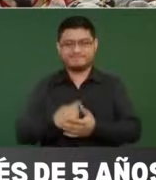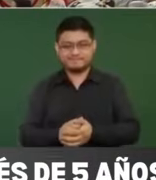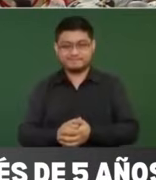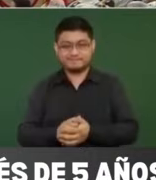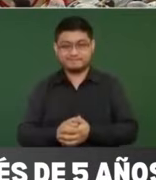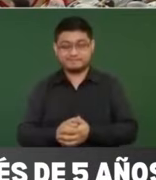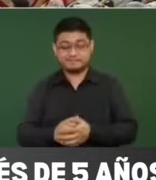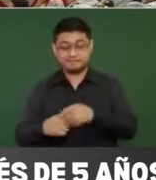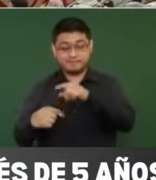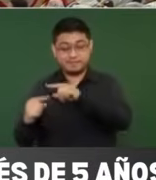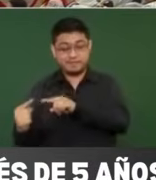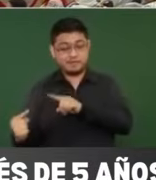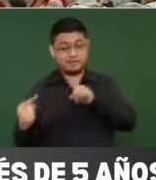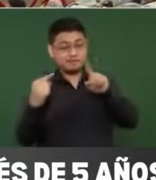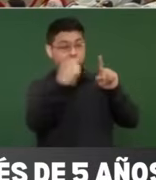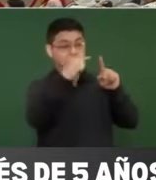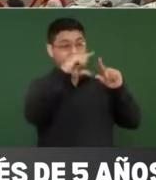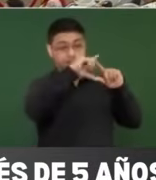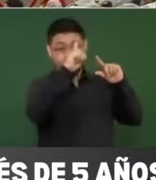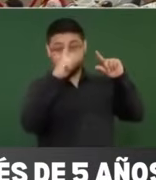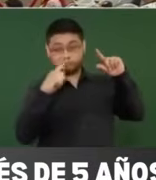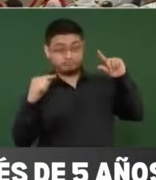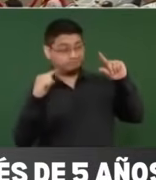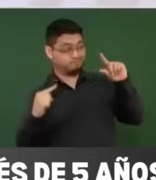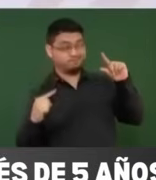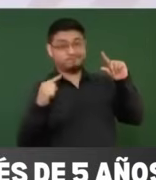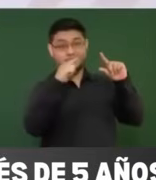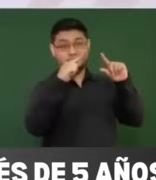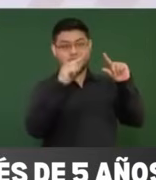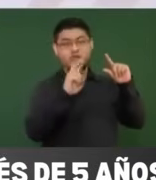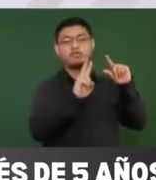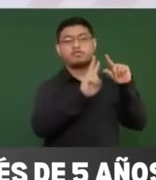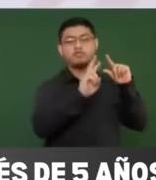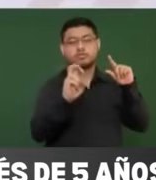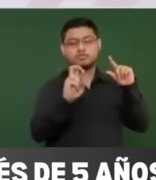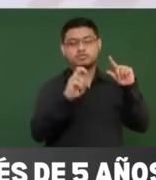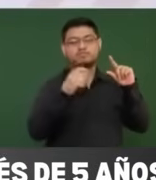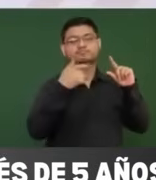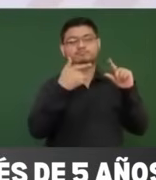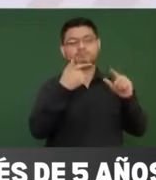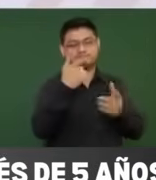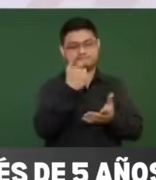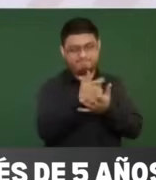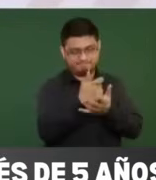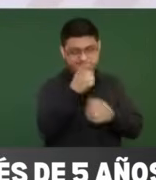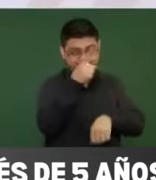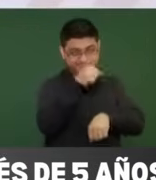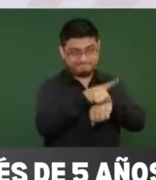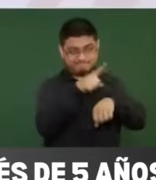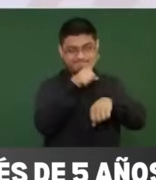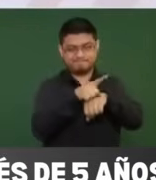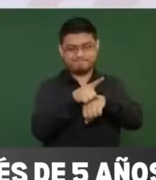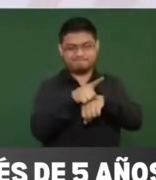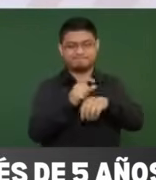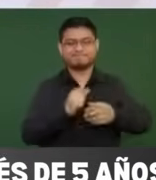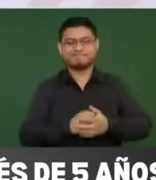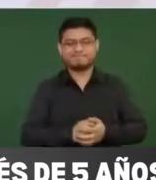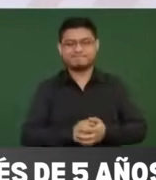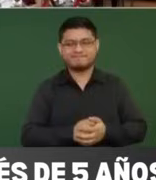norte es de 312 pesos diarios. Es